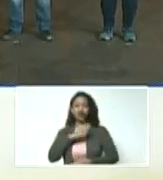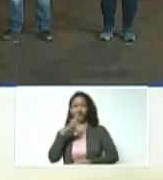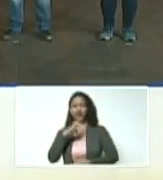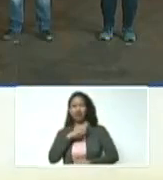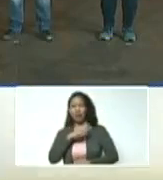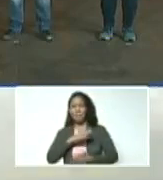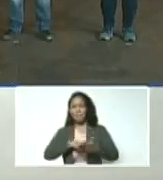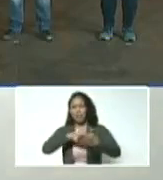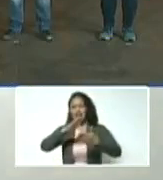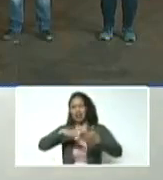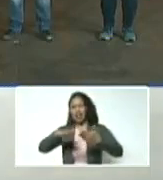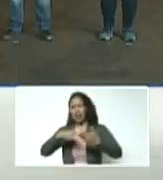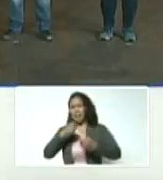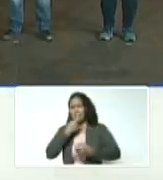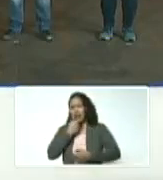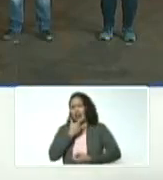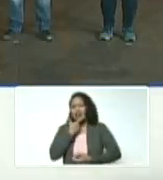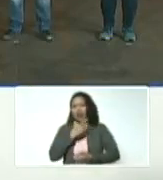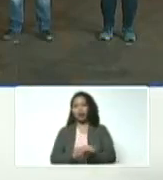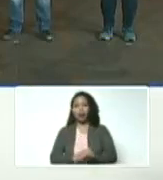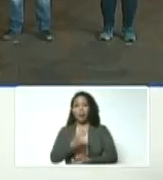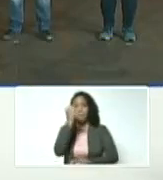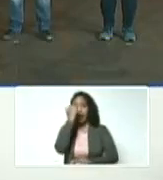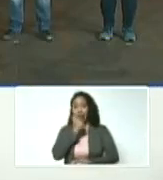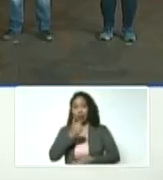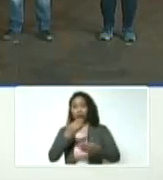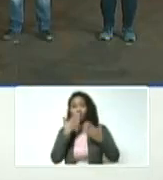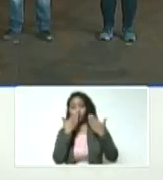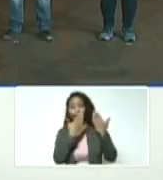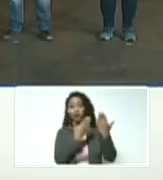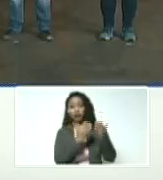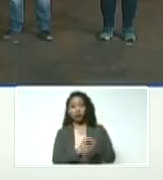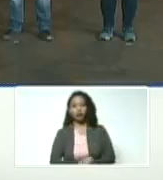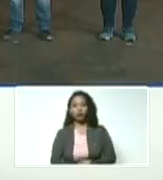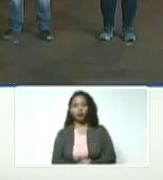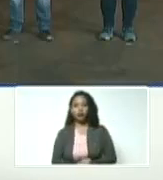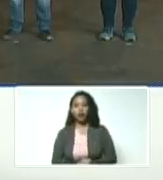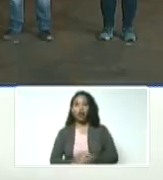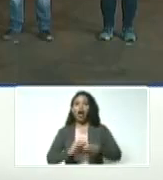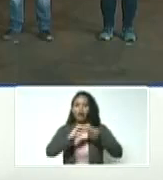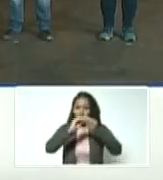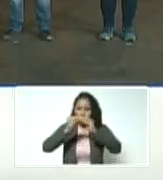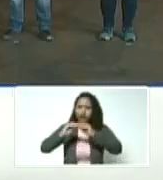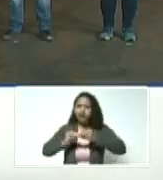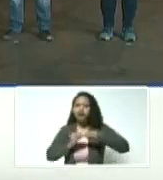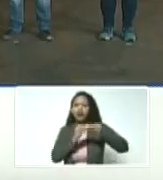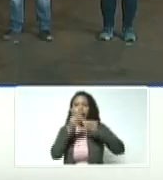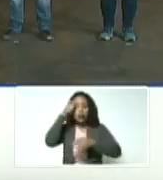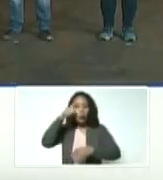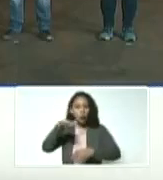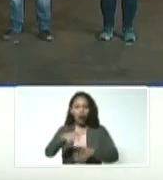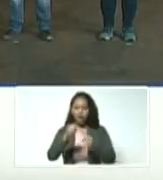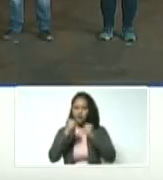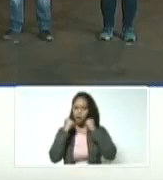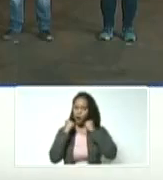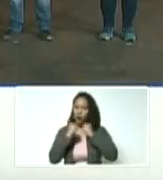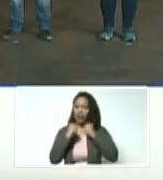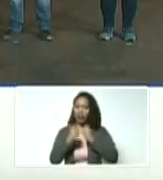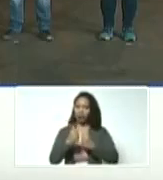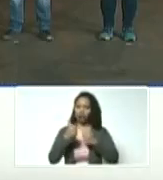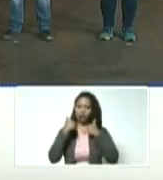lo pintadita. Valencia, pues, se va constituyendo una ciudad potencia, una ciudad